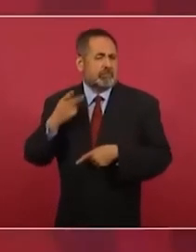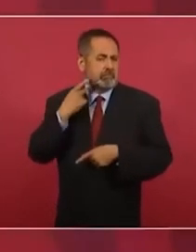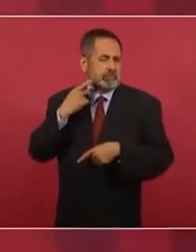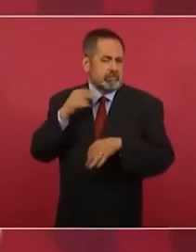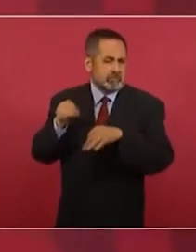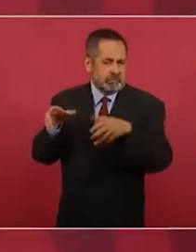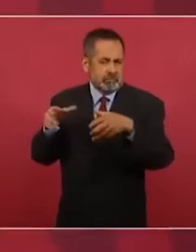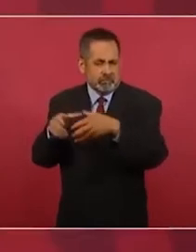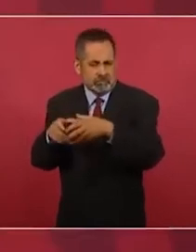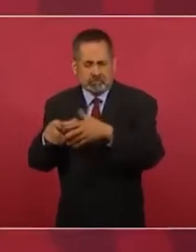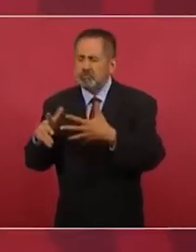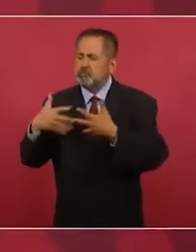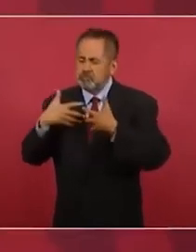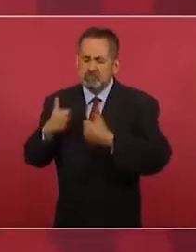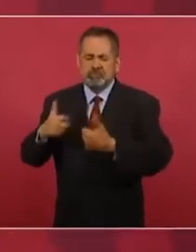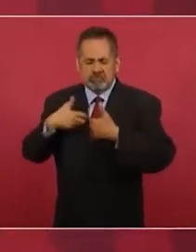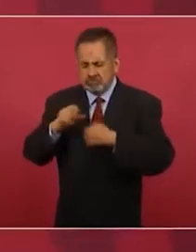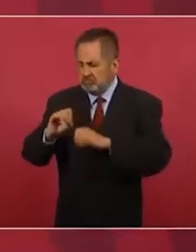que de